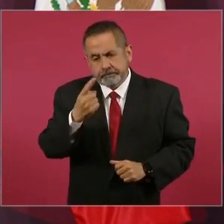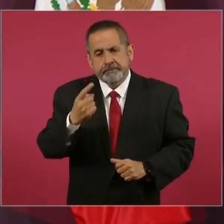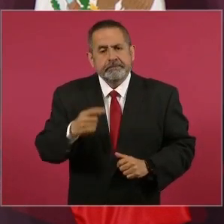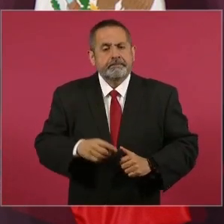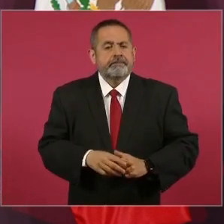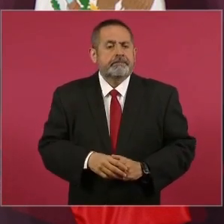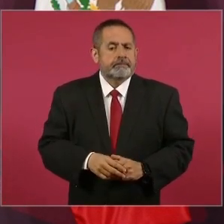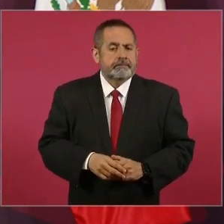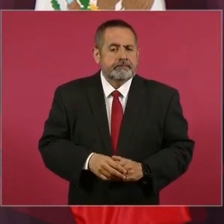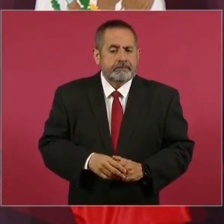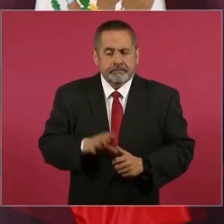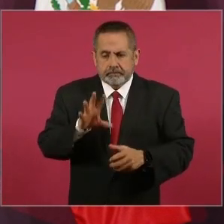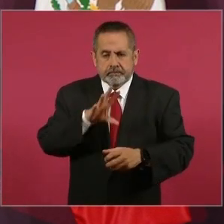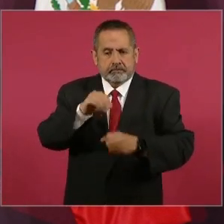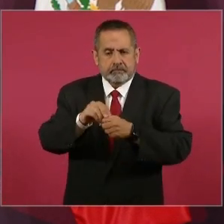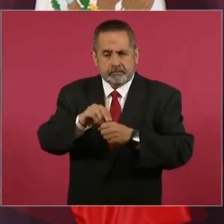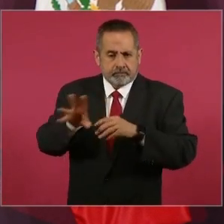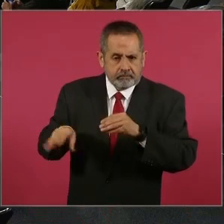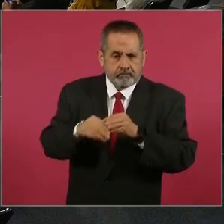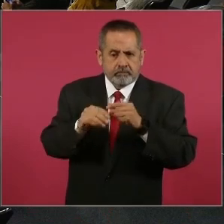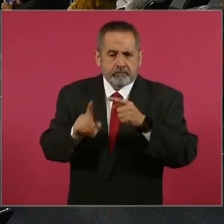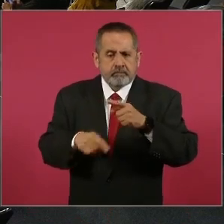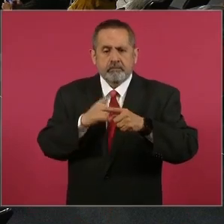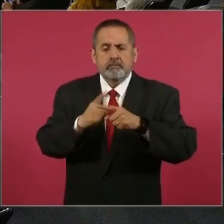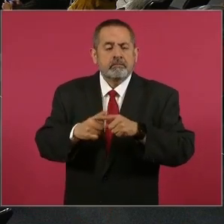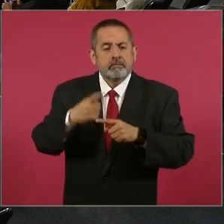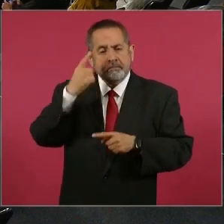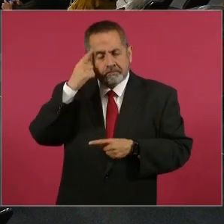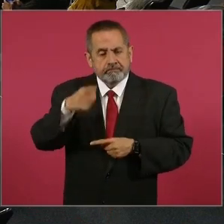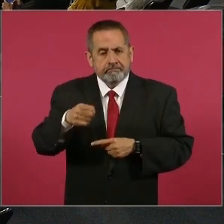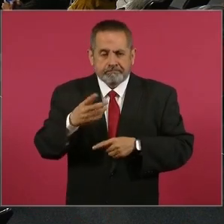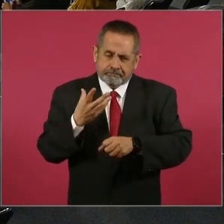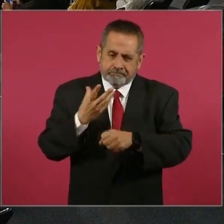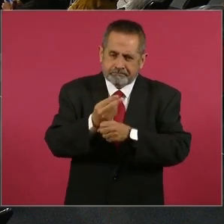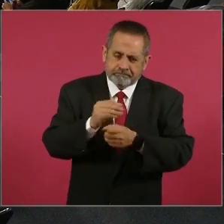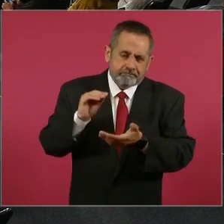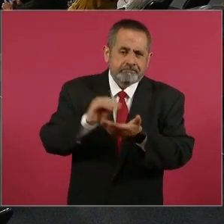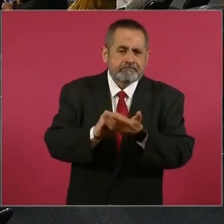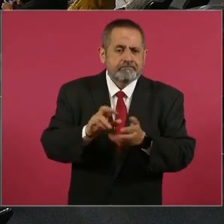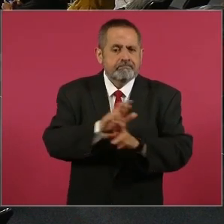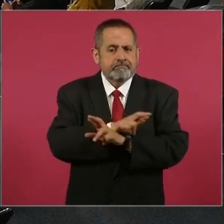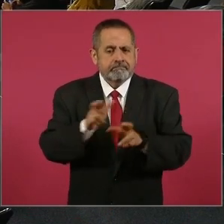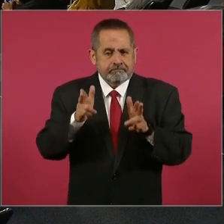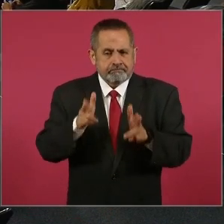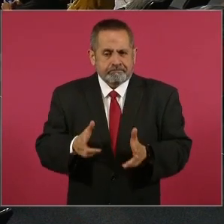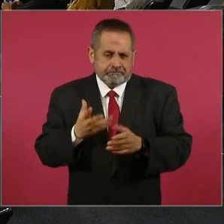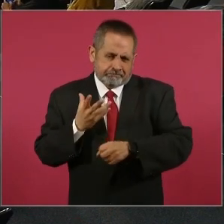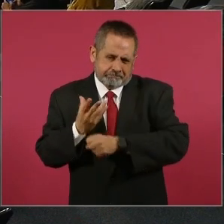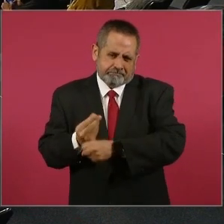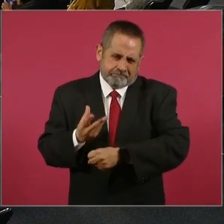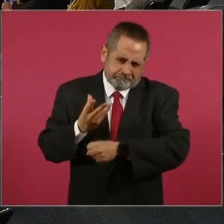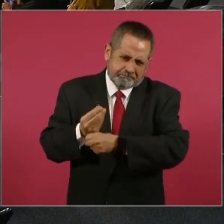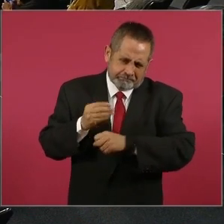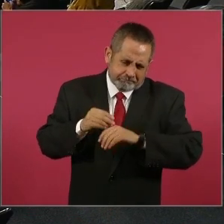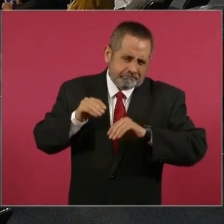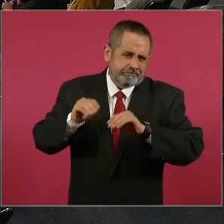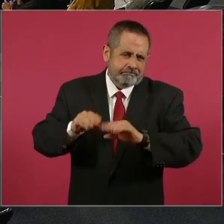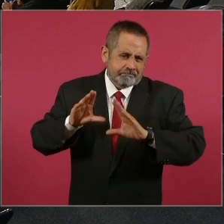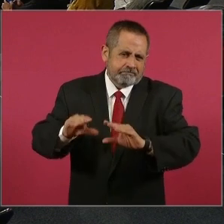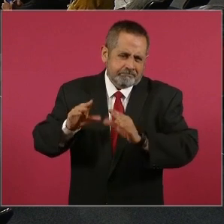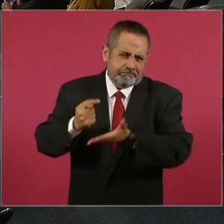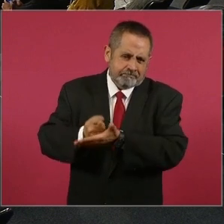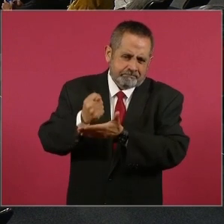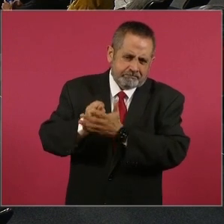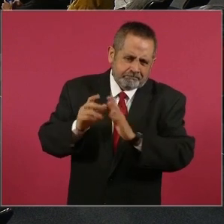también incluir un para la rehabilitación porque lo